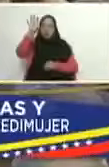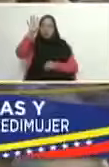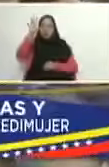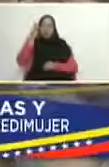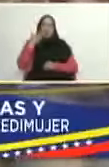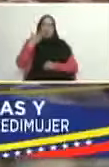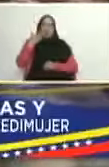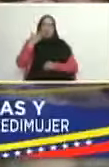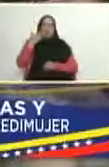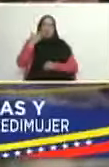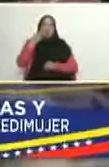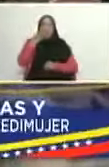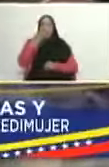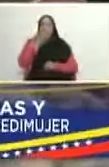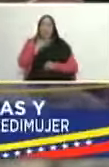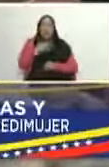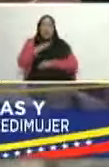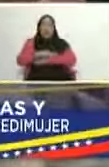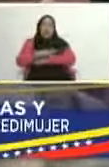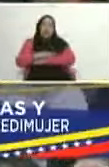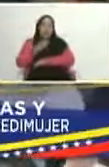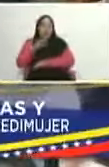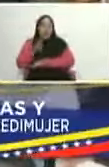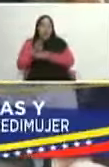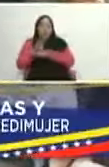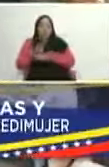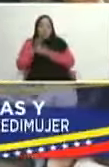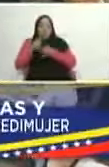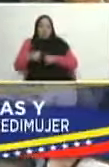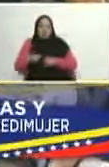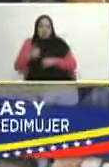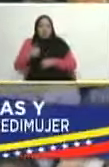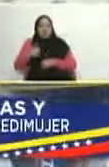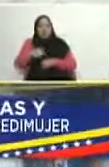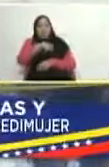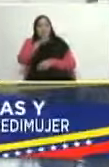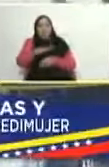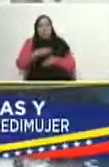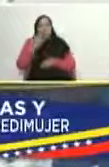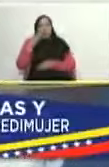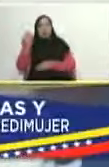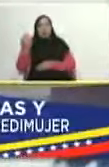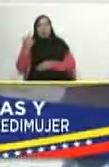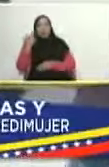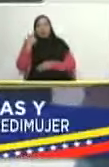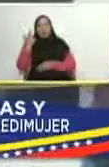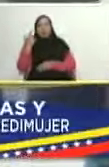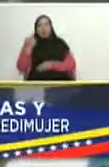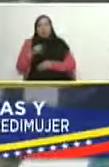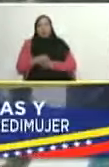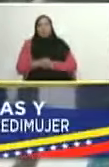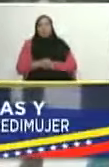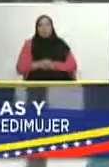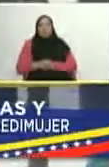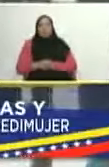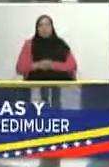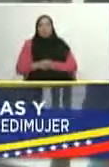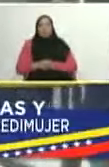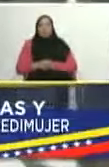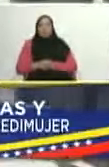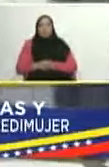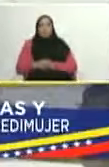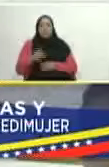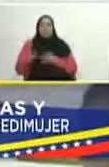madre grandiosa. Y desde Barcelona, allá está, mira. Desde Barcelona les digo a